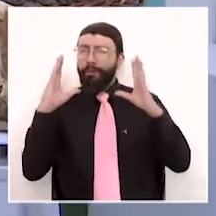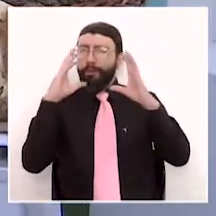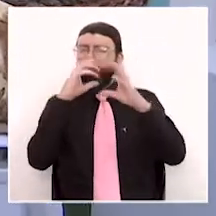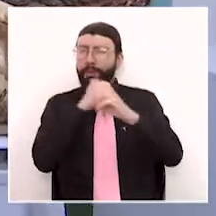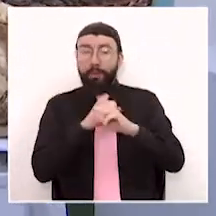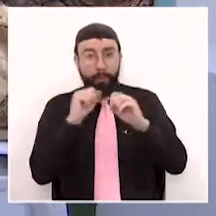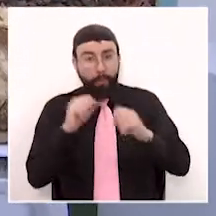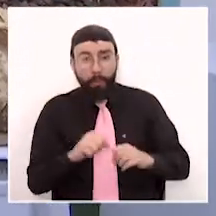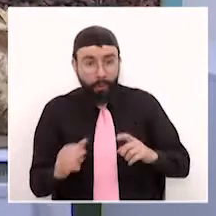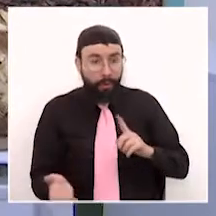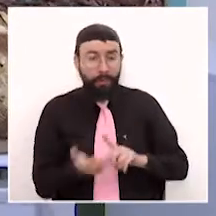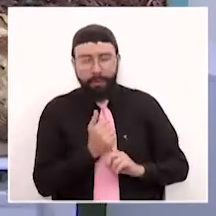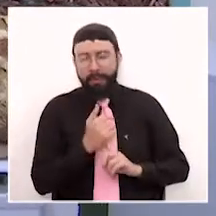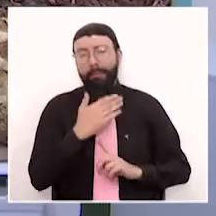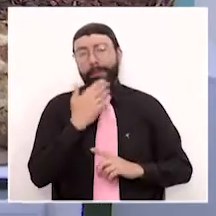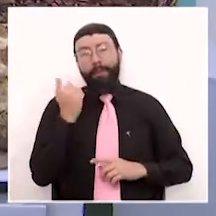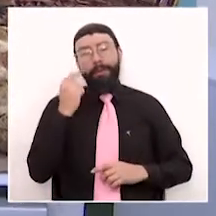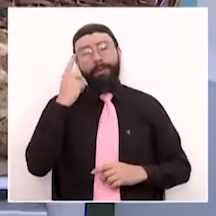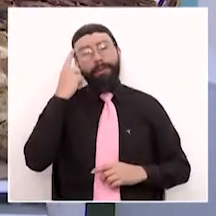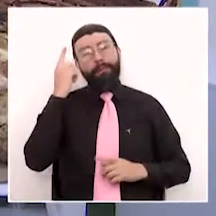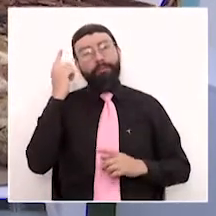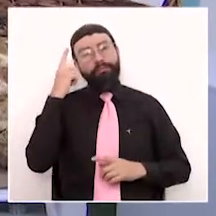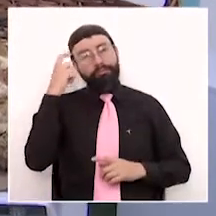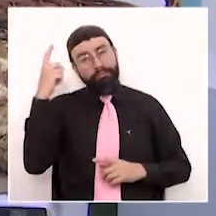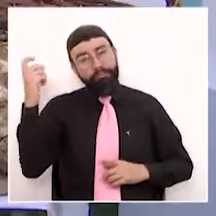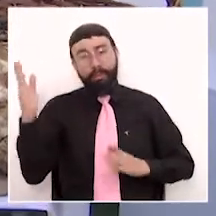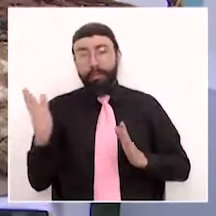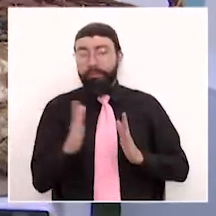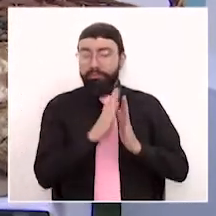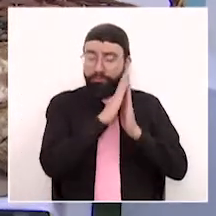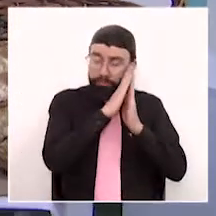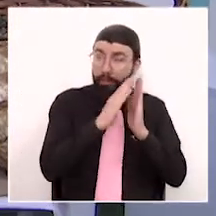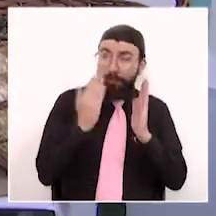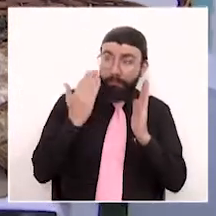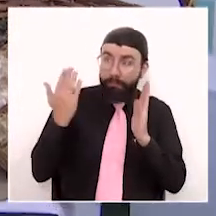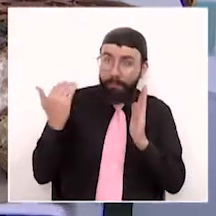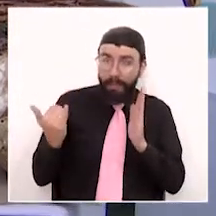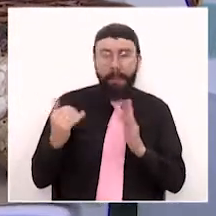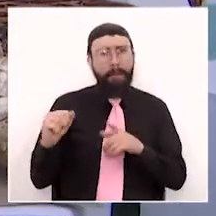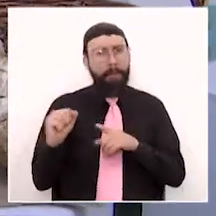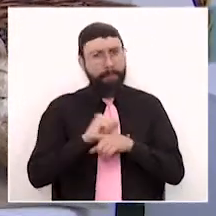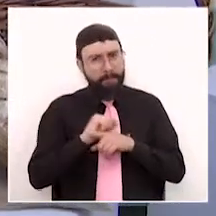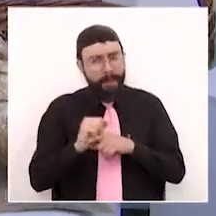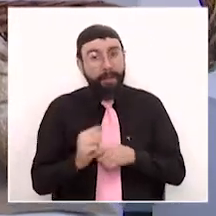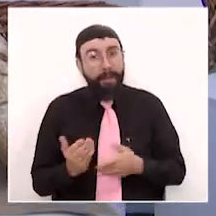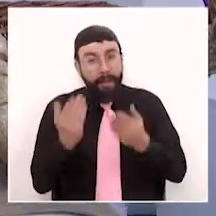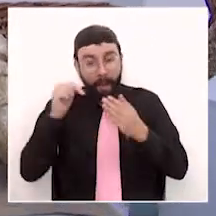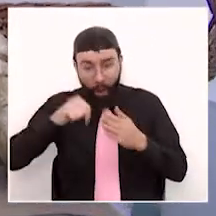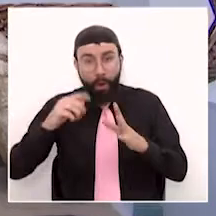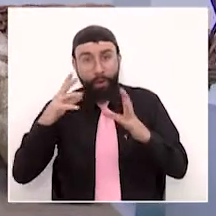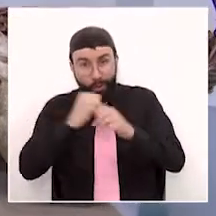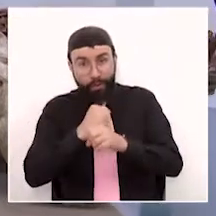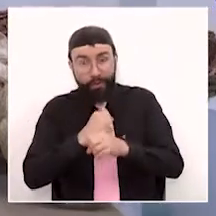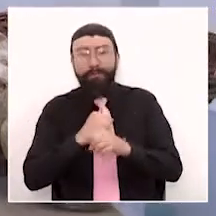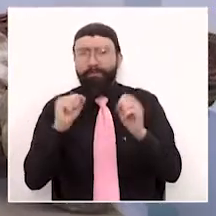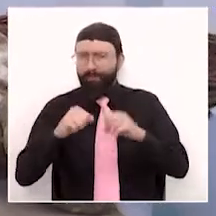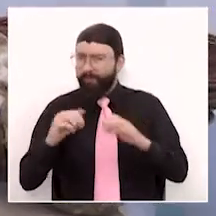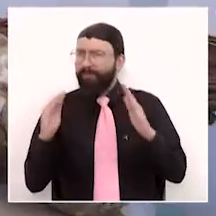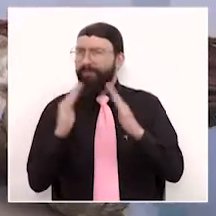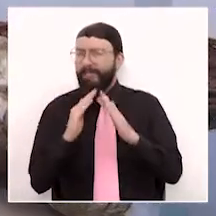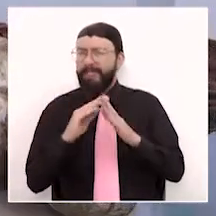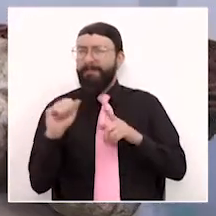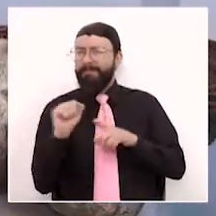poder encontrar un sueño de mejor calidad. Así que los invitamos a que vean esta nota y lo pongan en práctica esta misma noche en sus hogares,